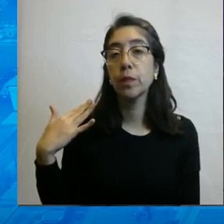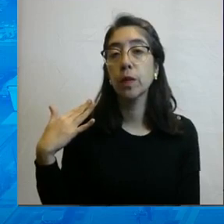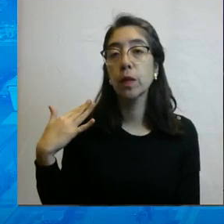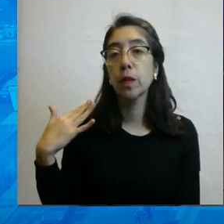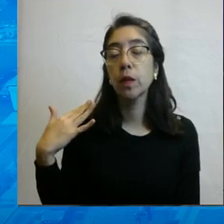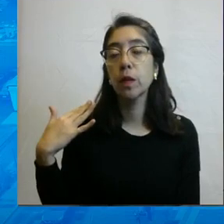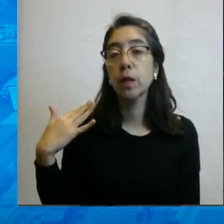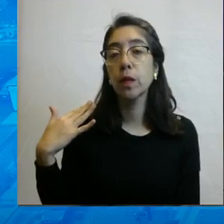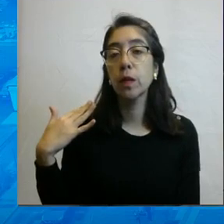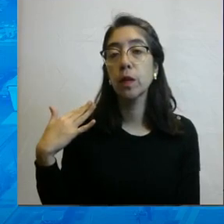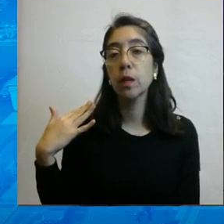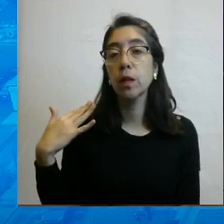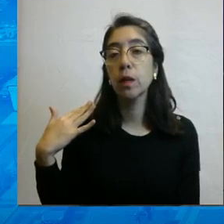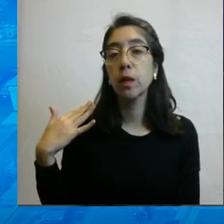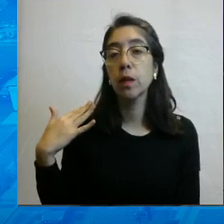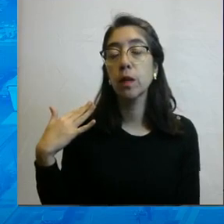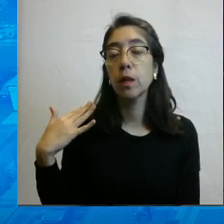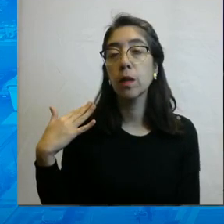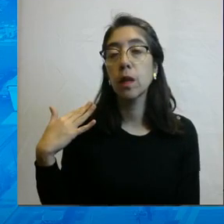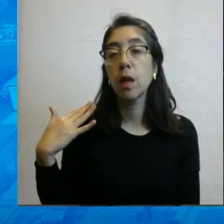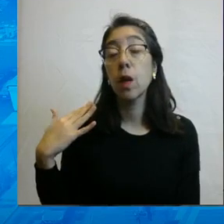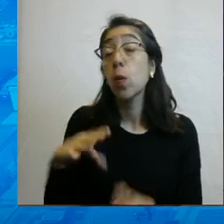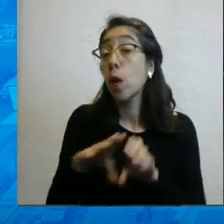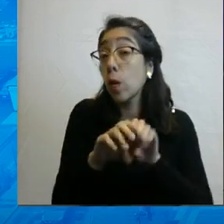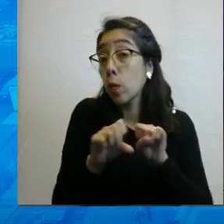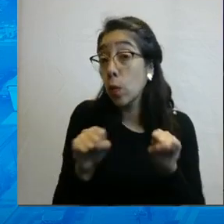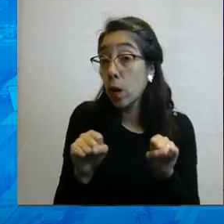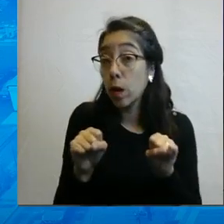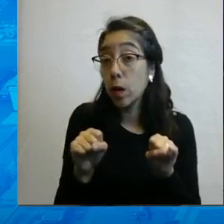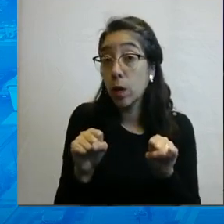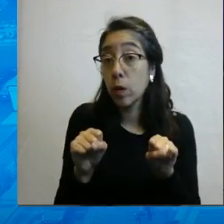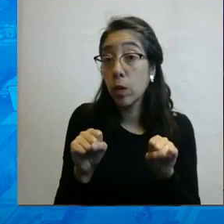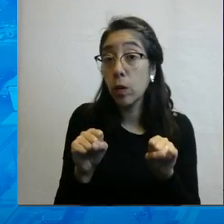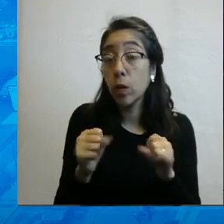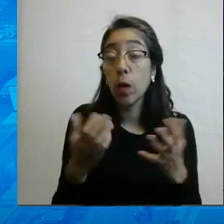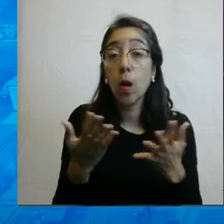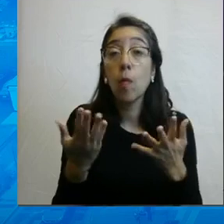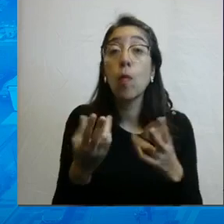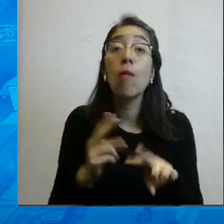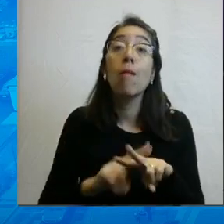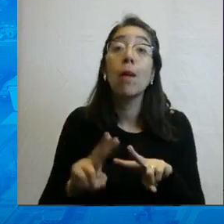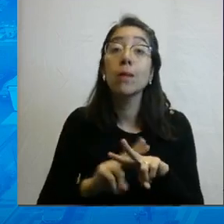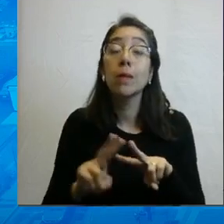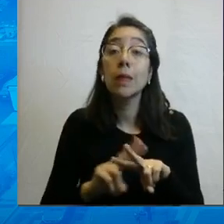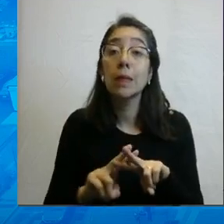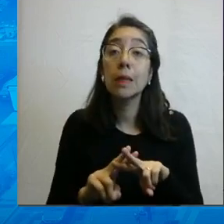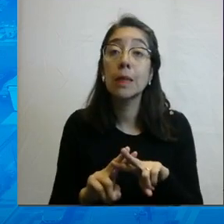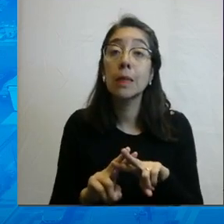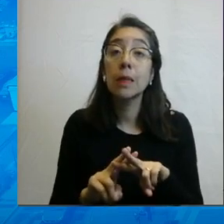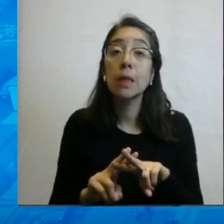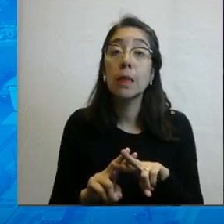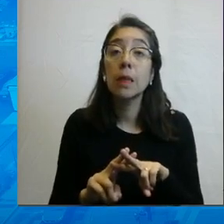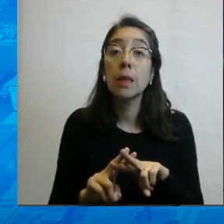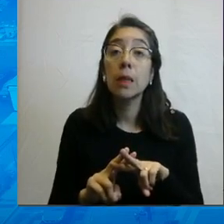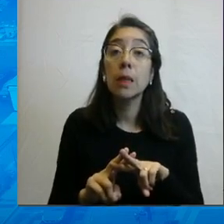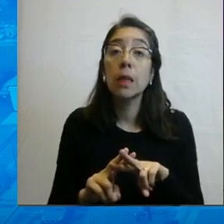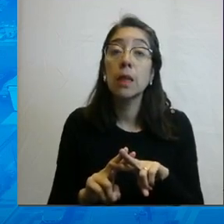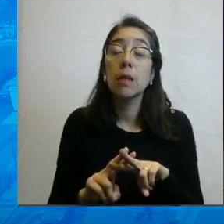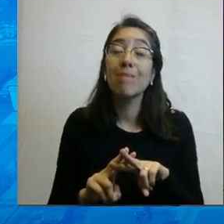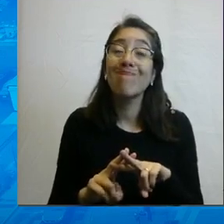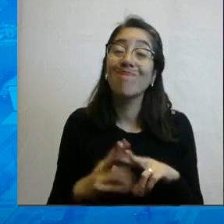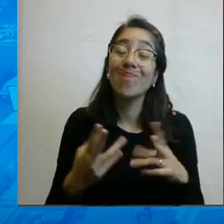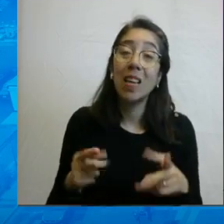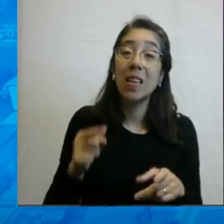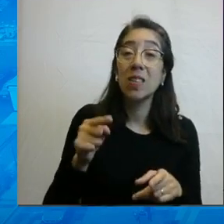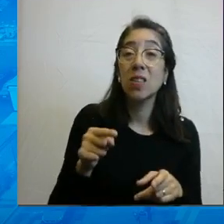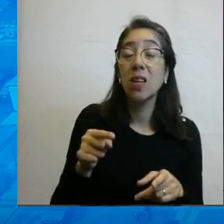manera o manifestemos nuestro acuerdo y opinión de que se tomen medidas urgentes para evitar que se produzca un daño mayor.